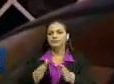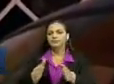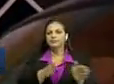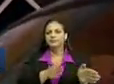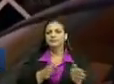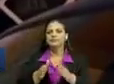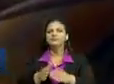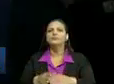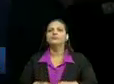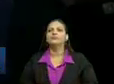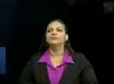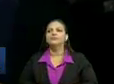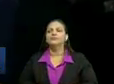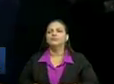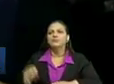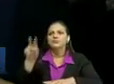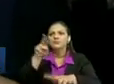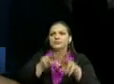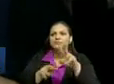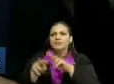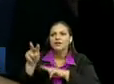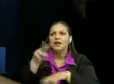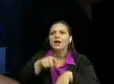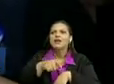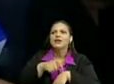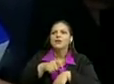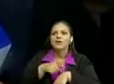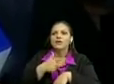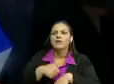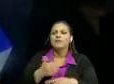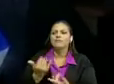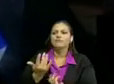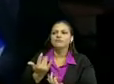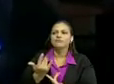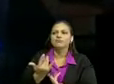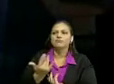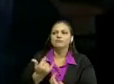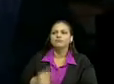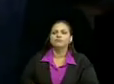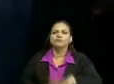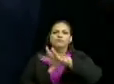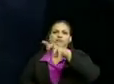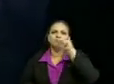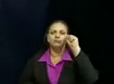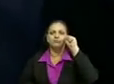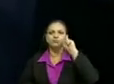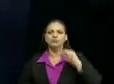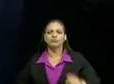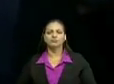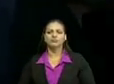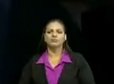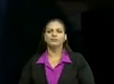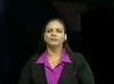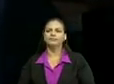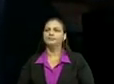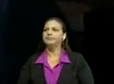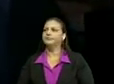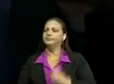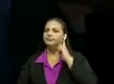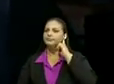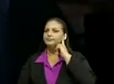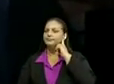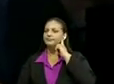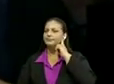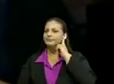de productos. 18 allanamientos en total, tendientes pues a desarticular organizaciones